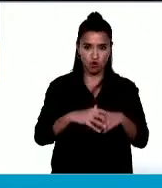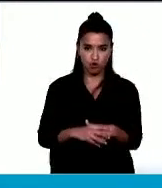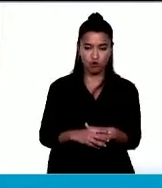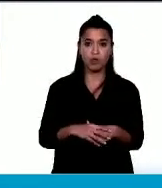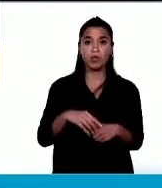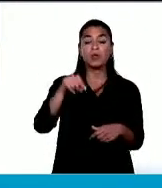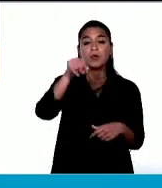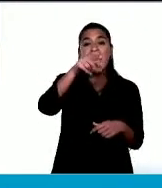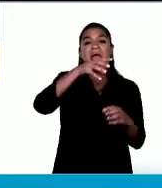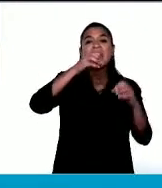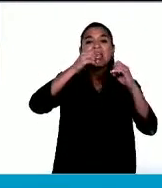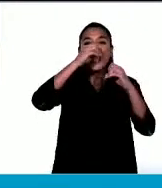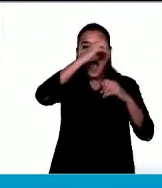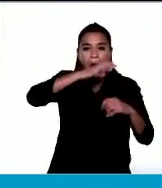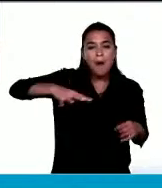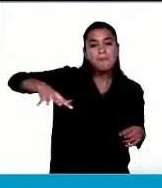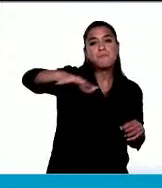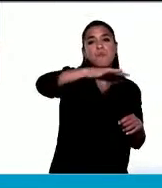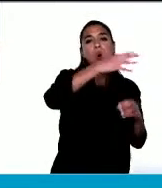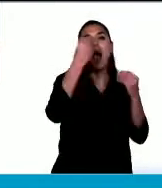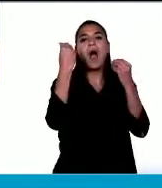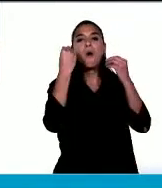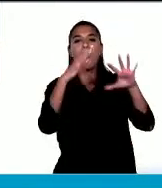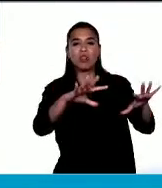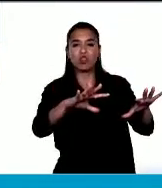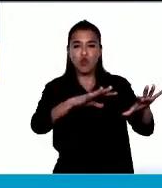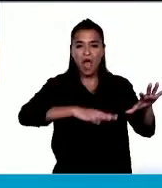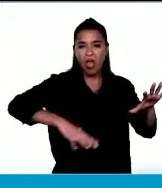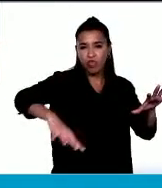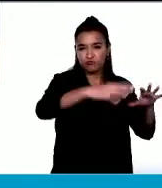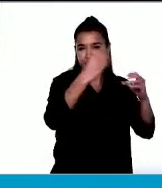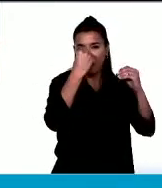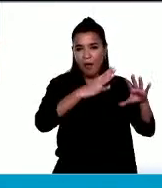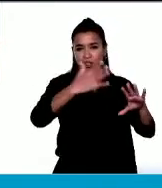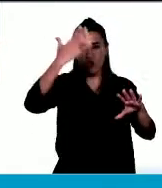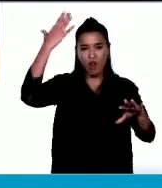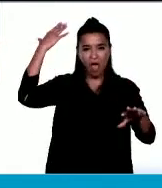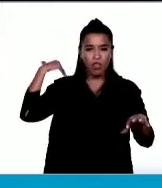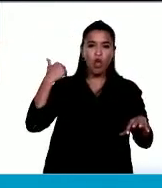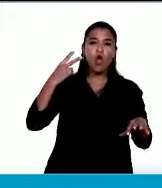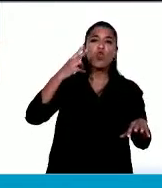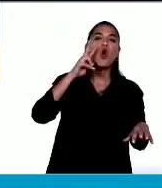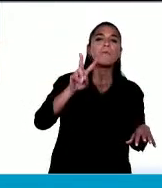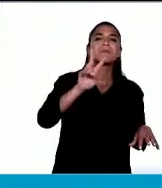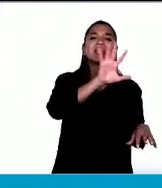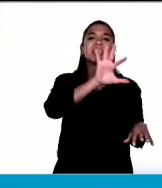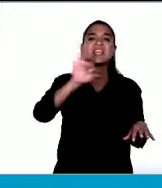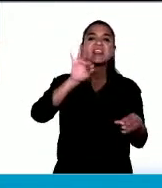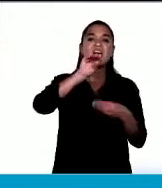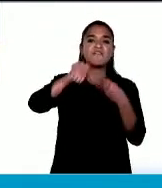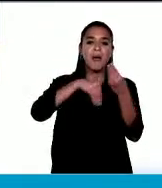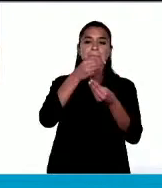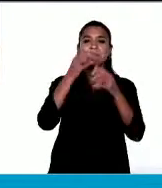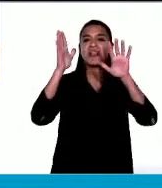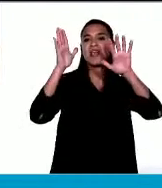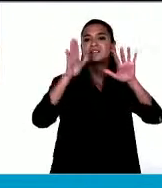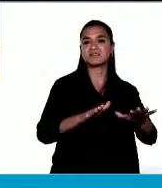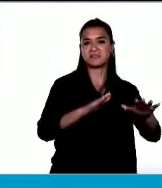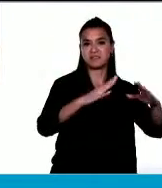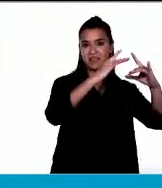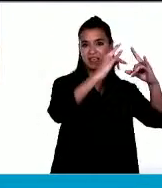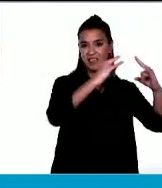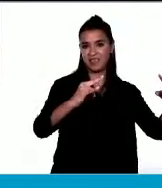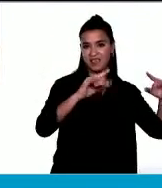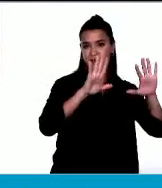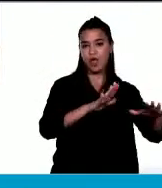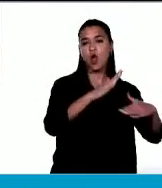unos campos que se encuentran abandonados desde hace décadas, alrededor de 2.500 familias se asentaron para